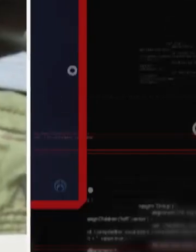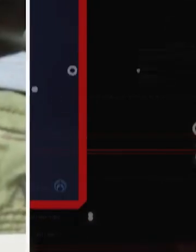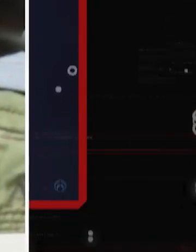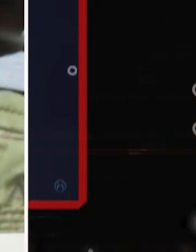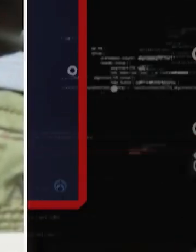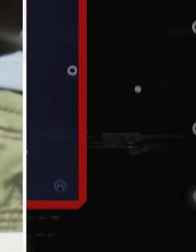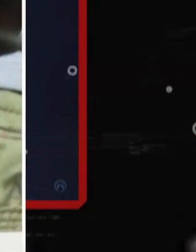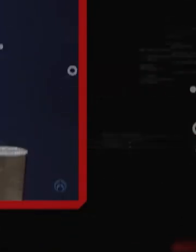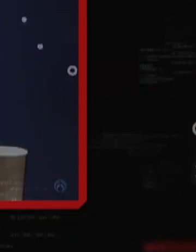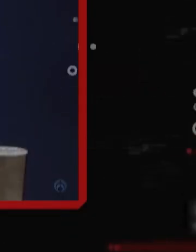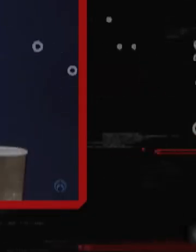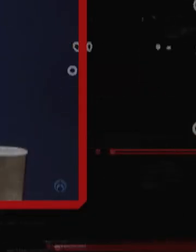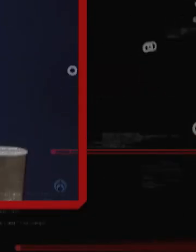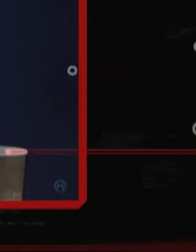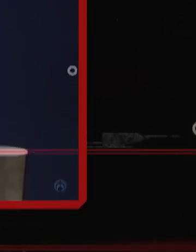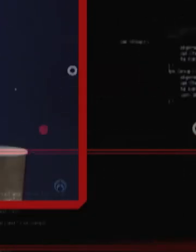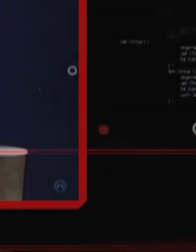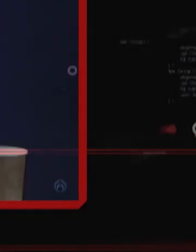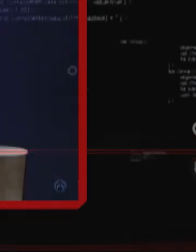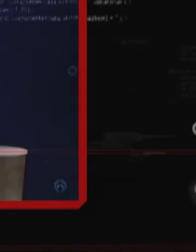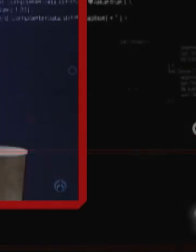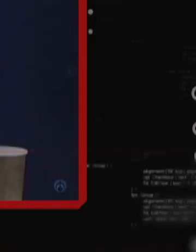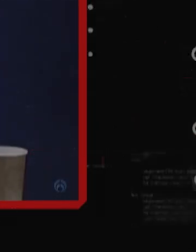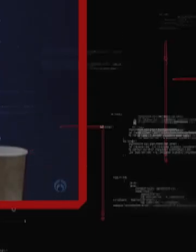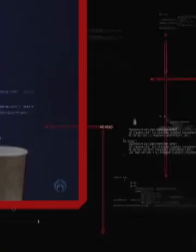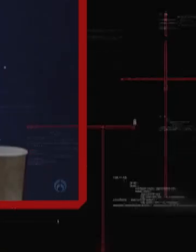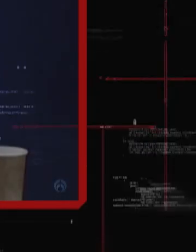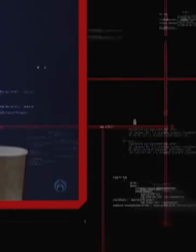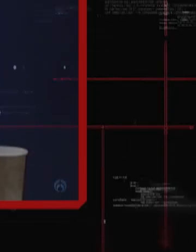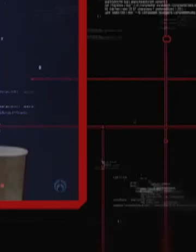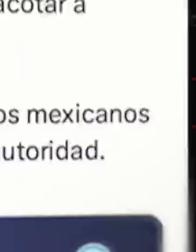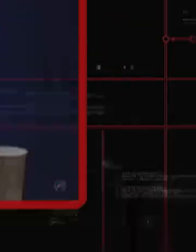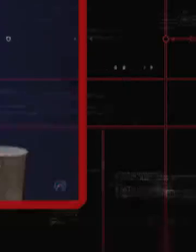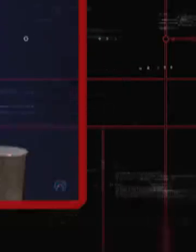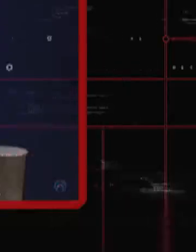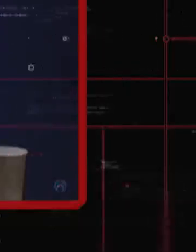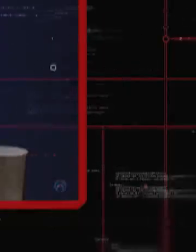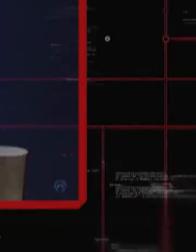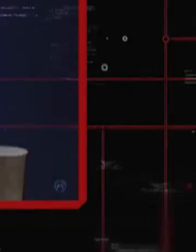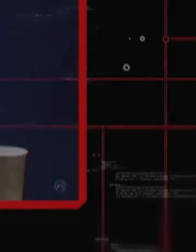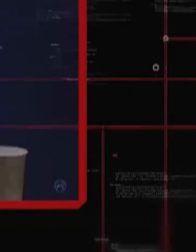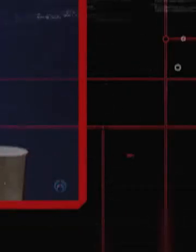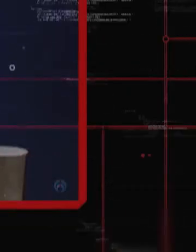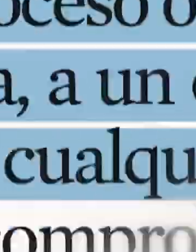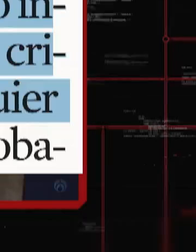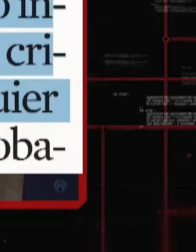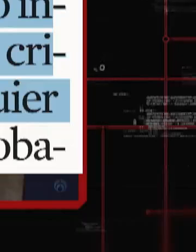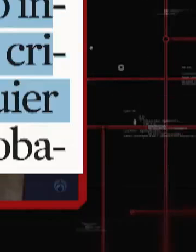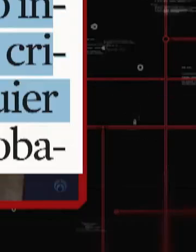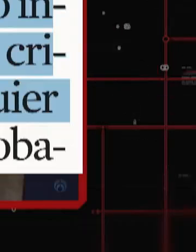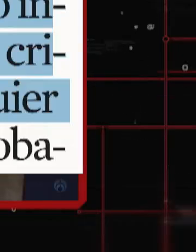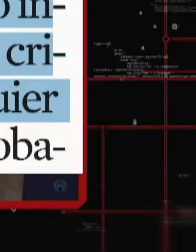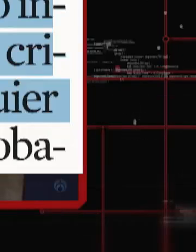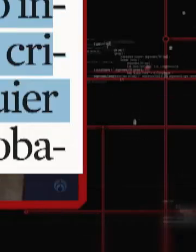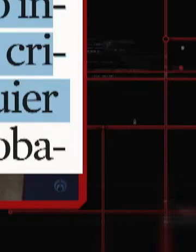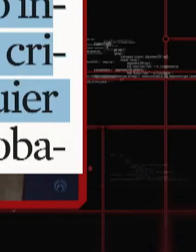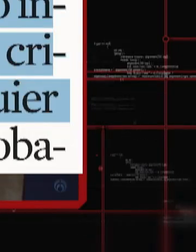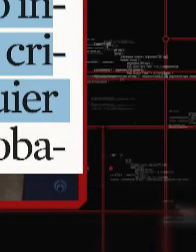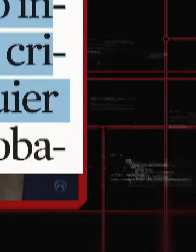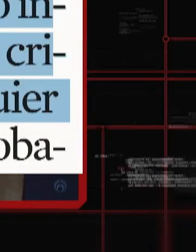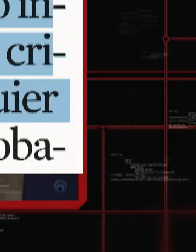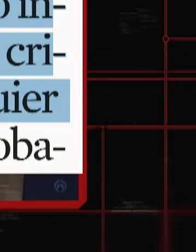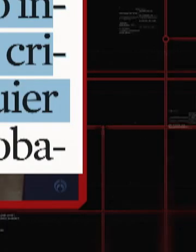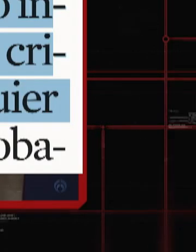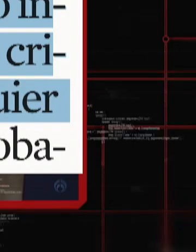ley de amnistía permite perdonar a cualquier criminal. La reforma busca romper el pacto de silencio, combatir la impunidad